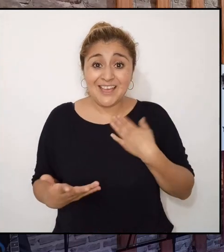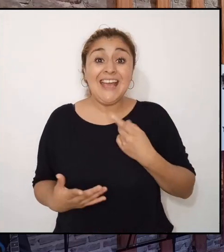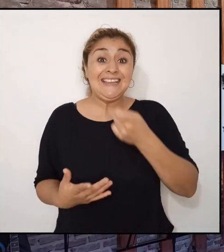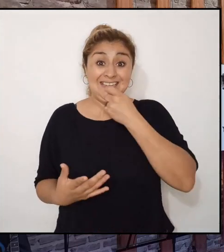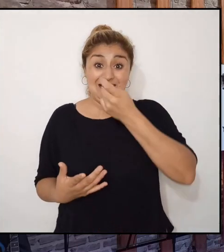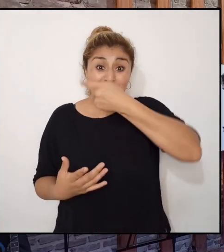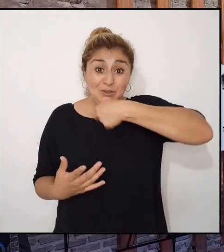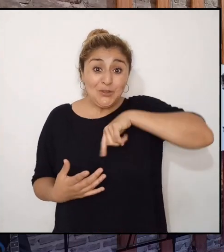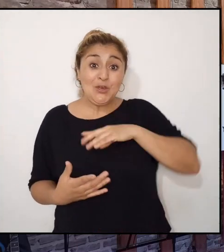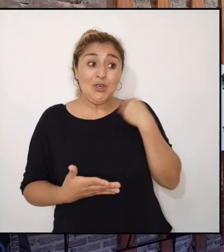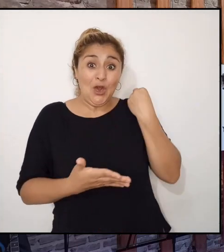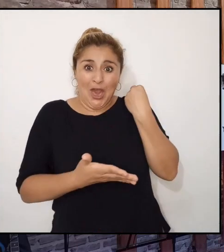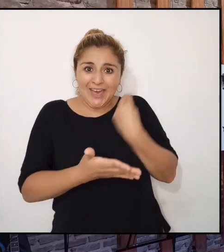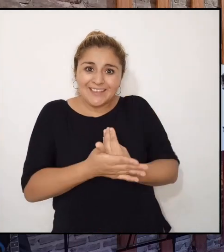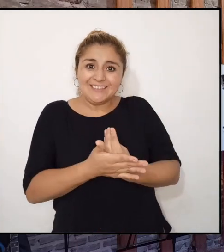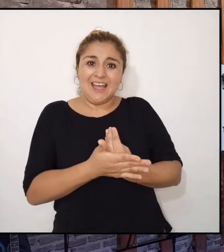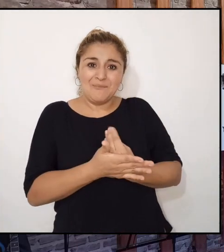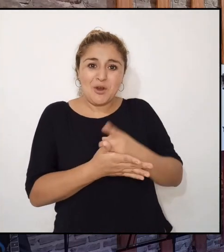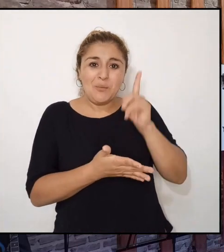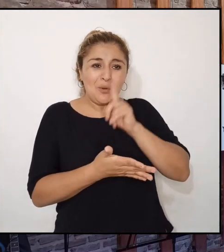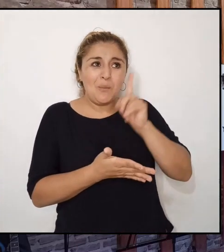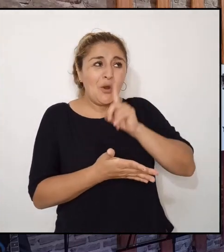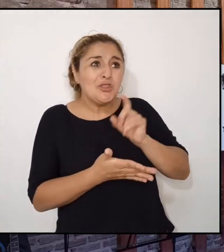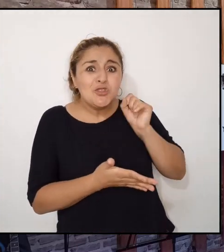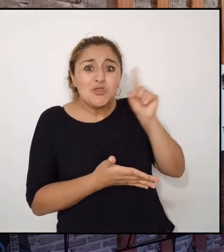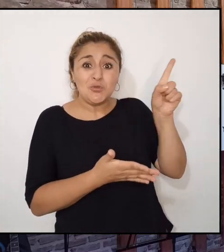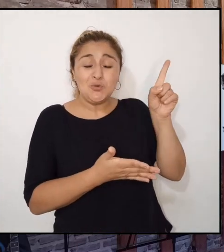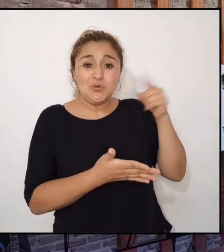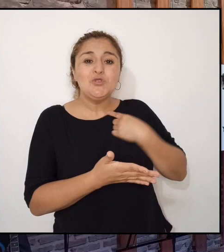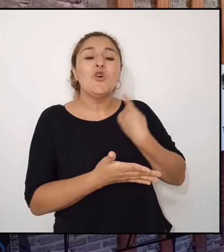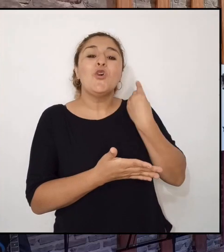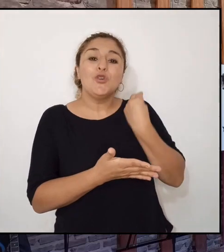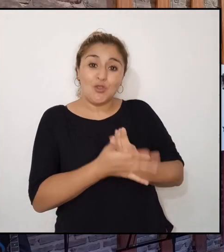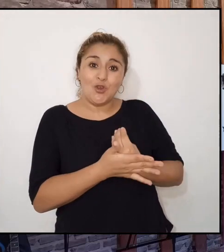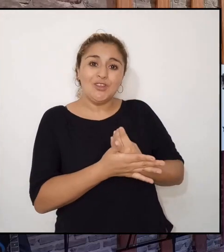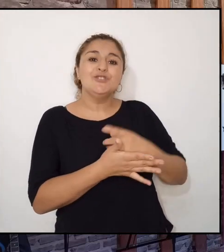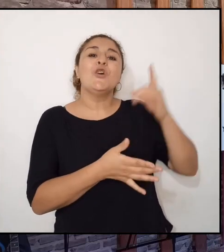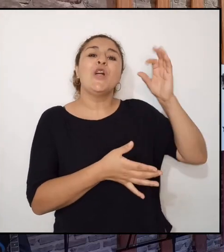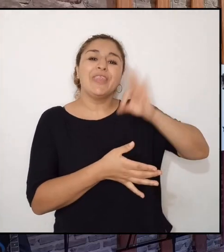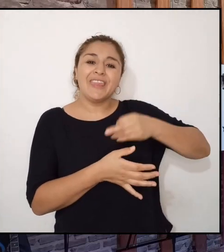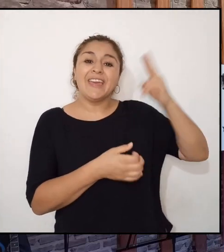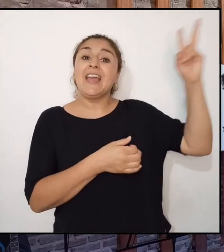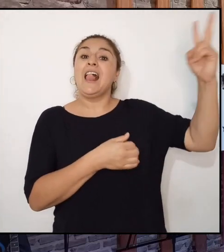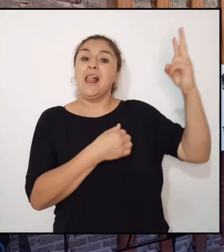Dios, si vivís según la palabra de Dios, no te hagas problema.